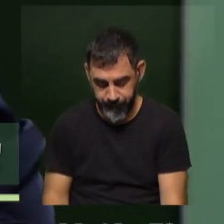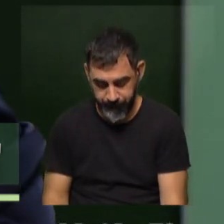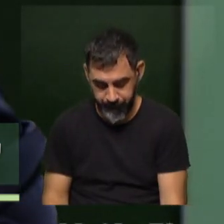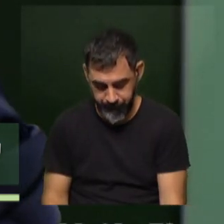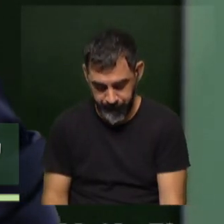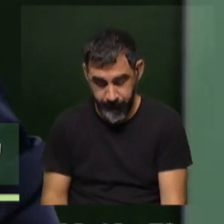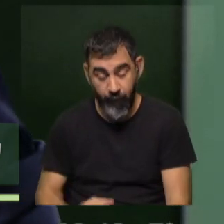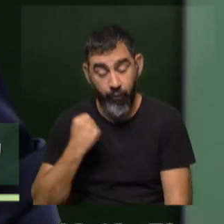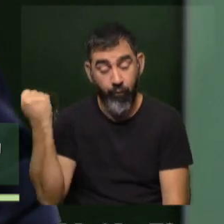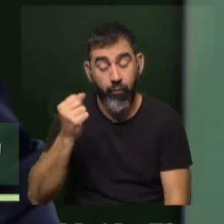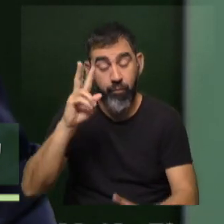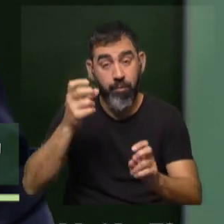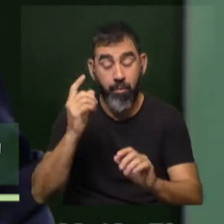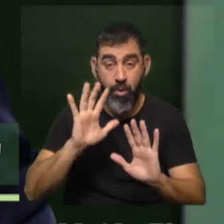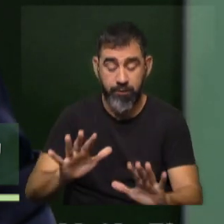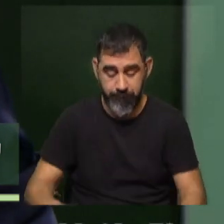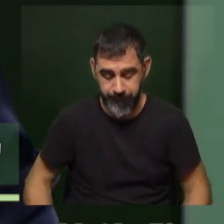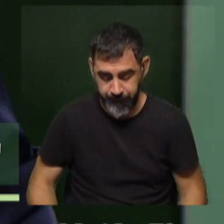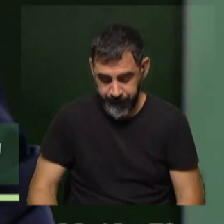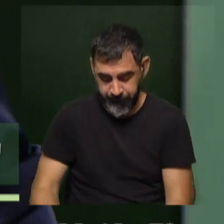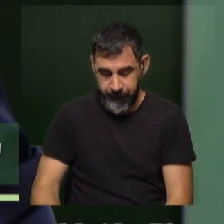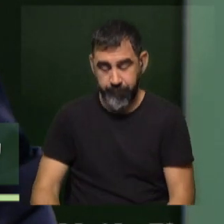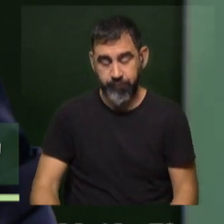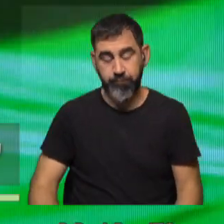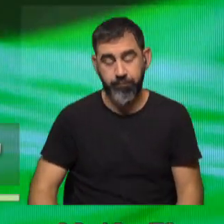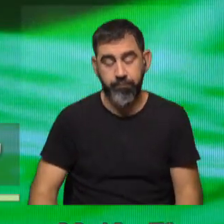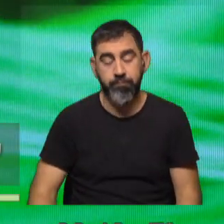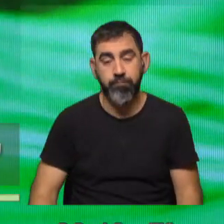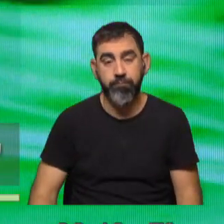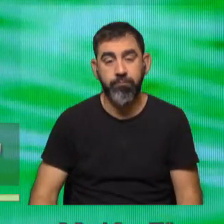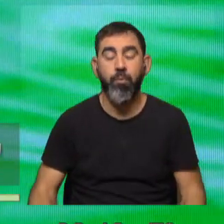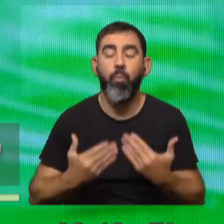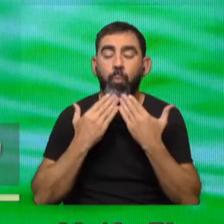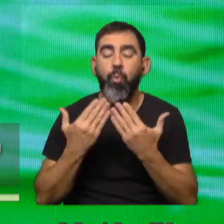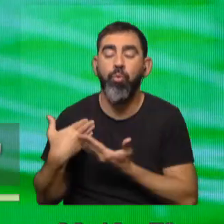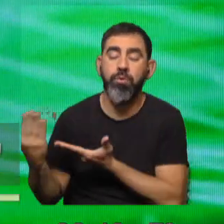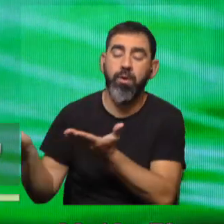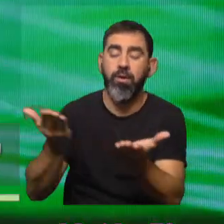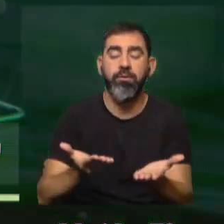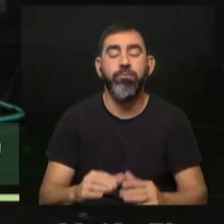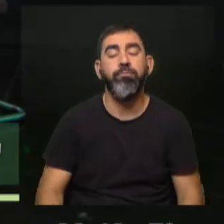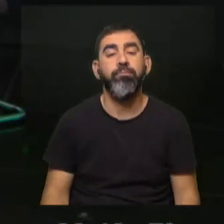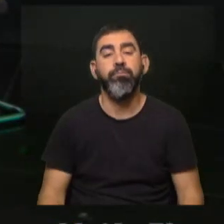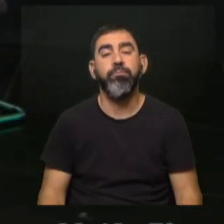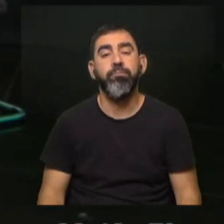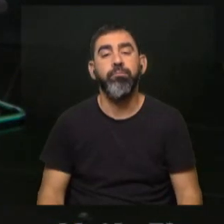dicen tan vital pero pero es así que como es el agua no Bueno muy bien muchas gracias por la invitación de nuevo gracias a